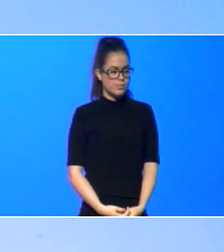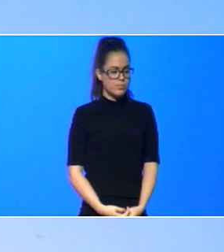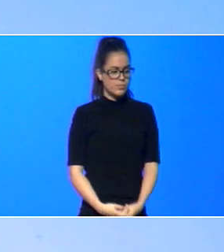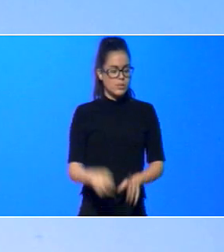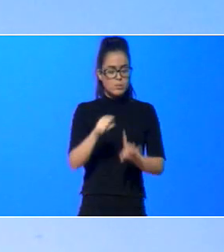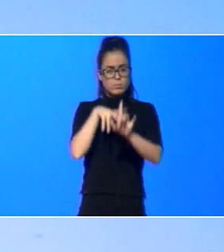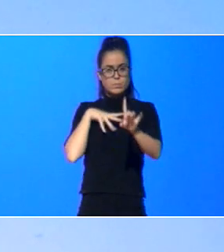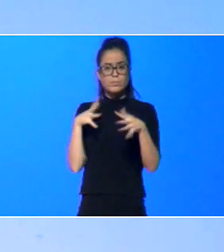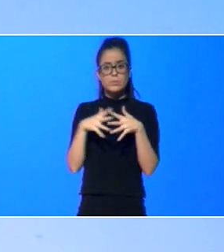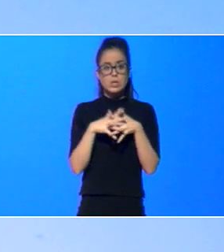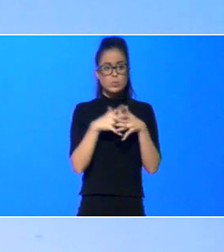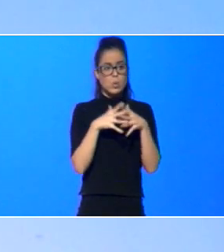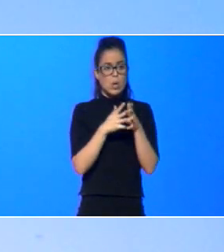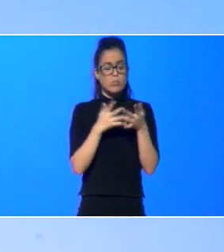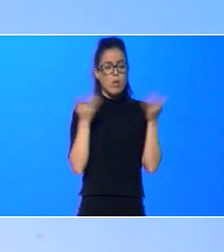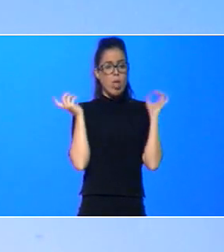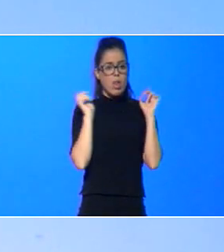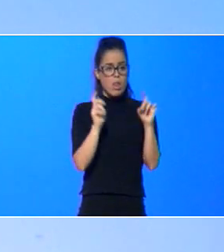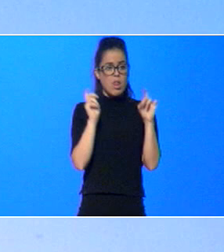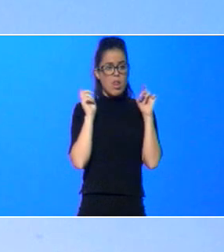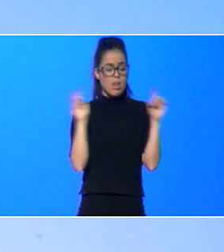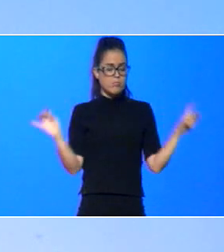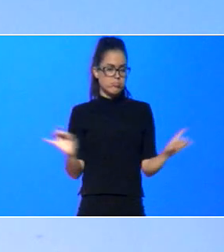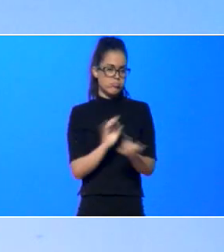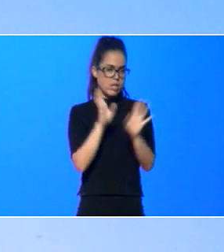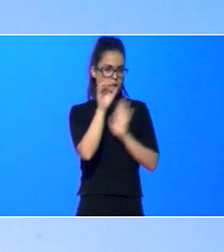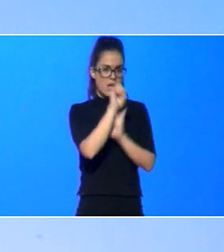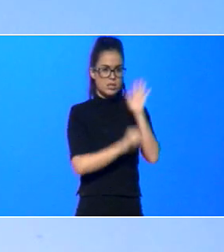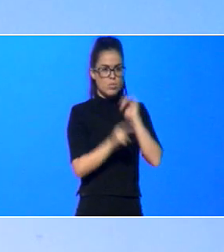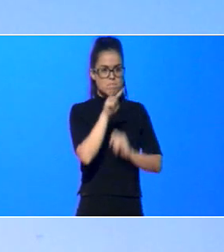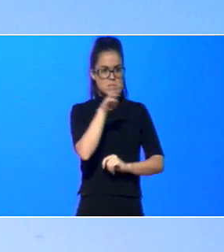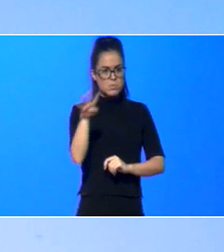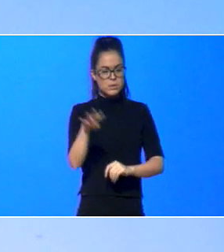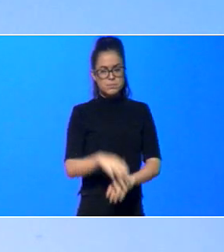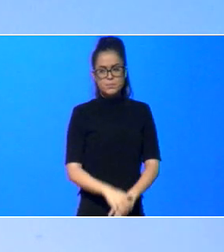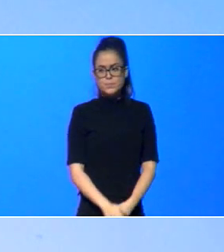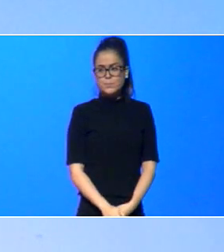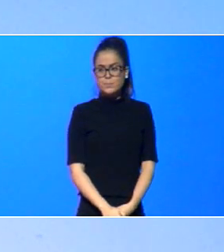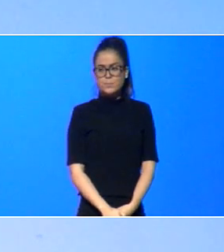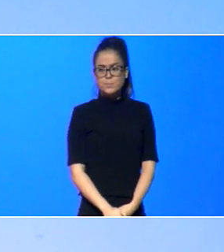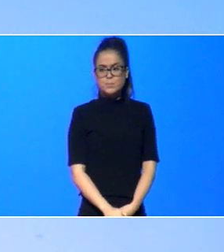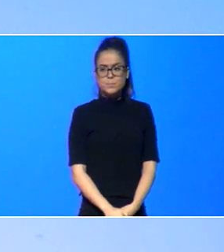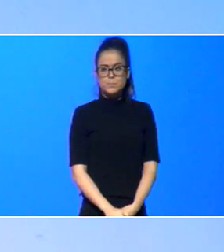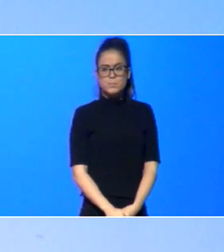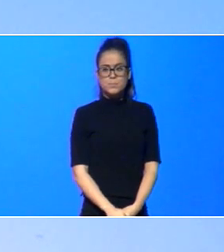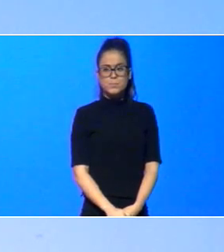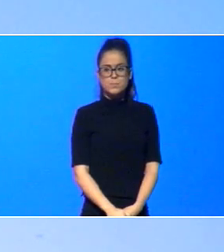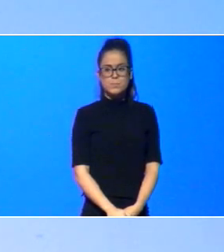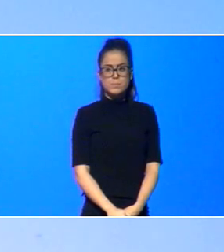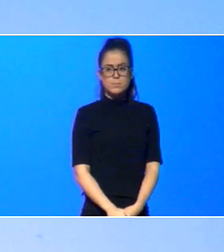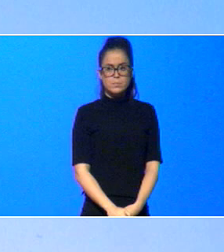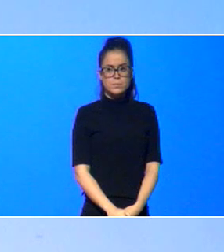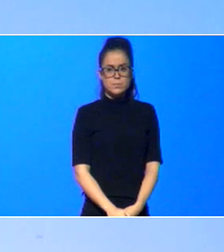estructura educativa lo hace claramente en su Artículo 24 en donde explícitamente